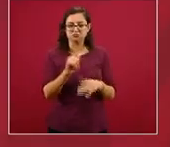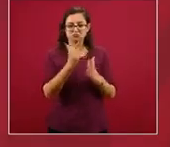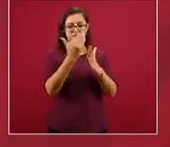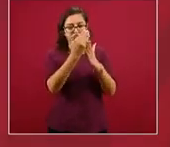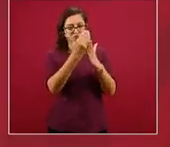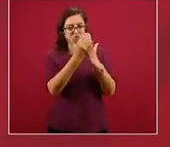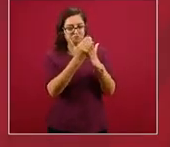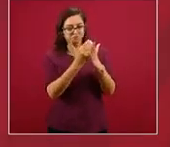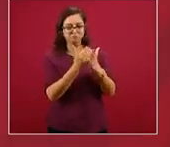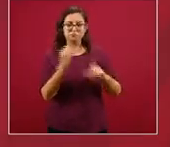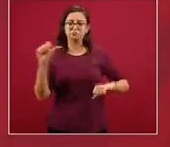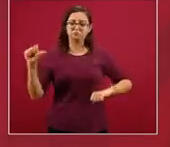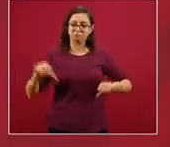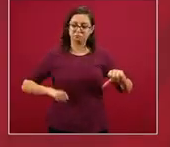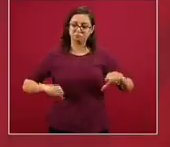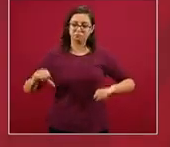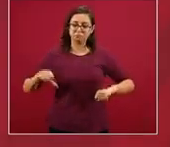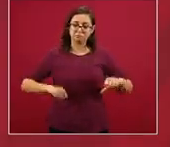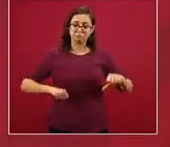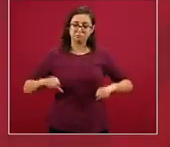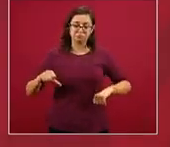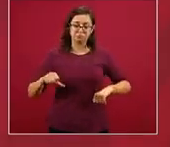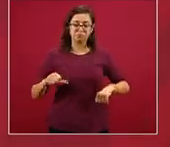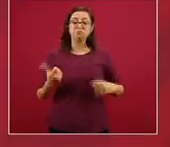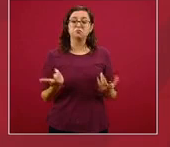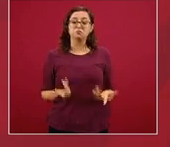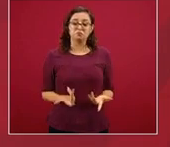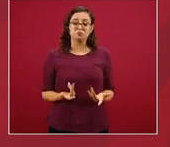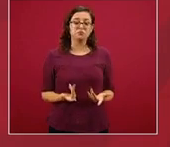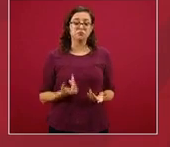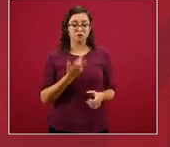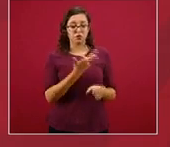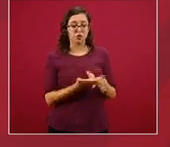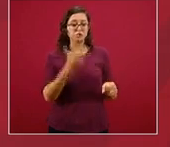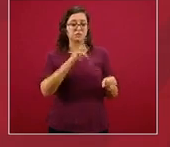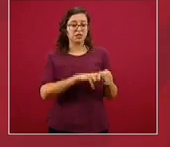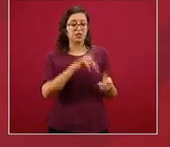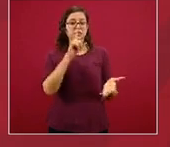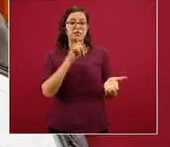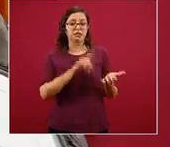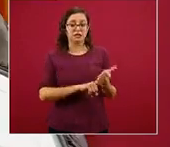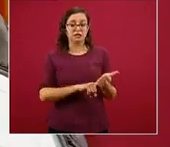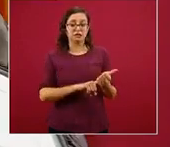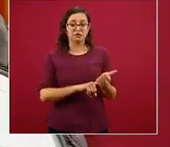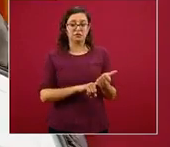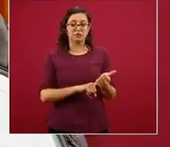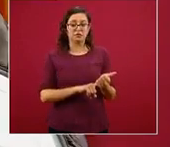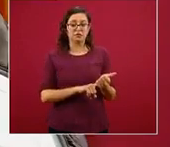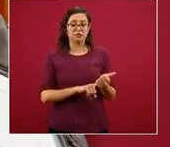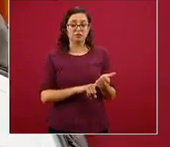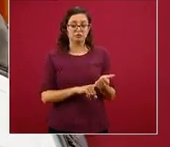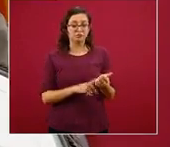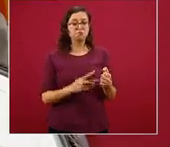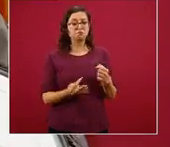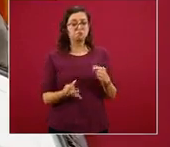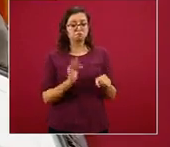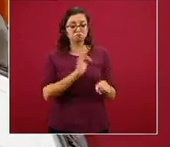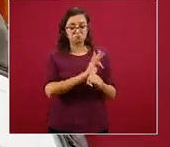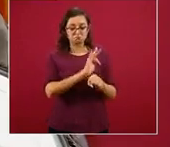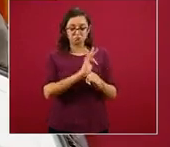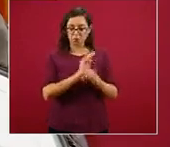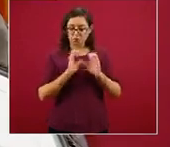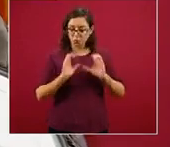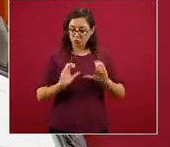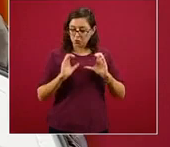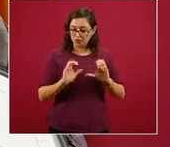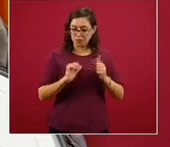cabo actividades que sabemos que las realizan en sus unidades, que de alguna manera están protegiendo de